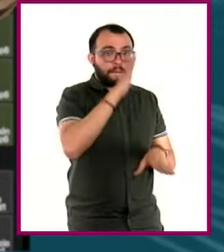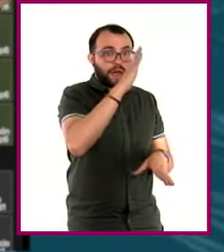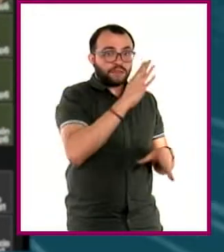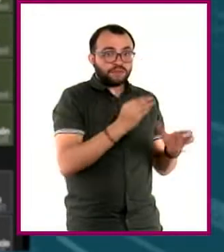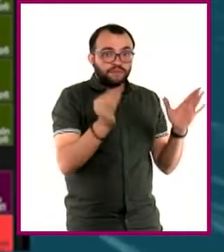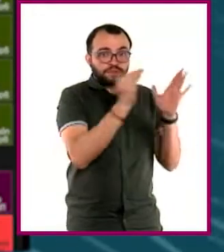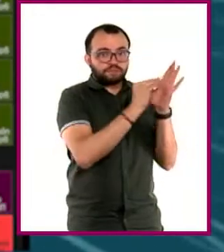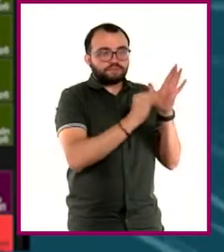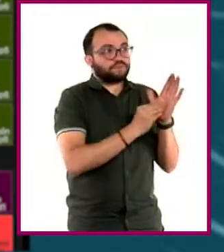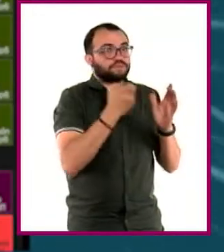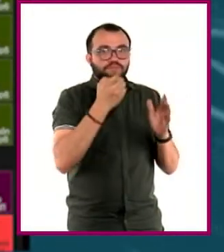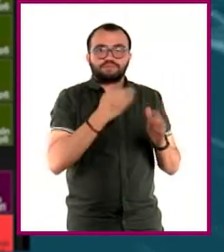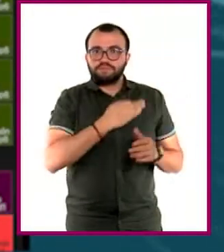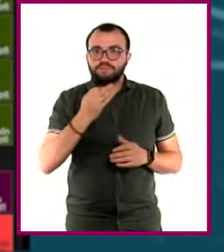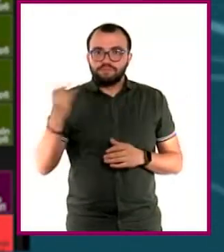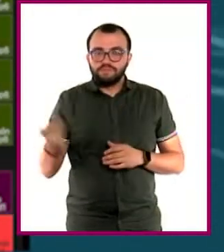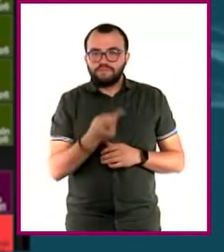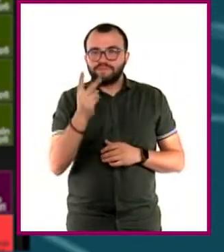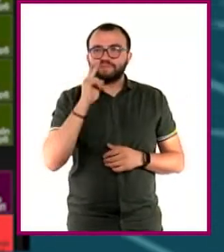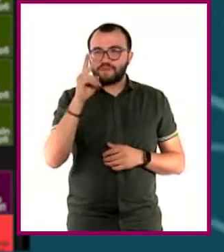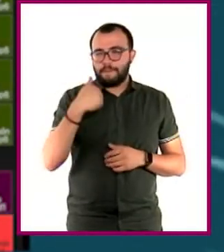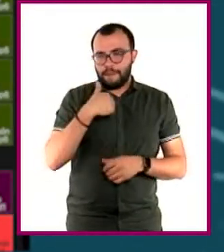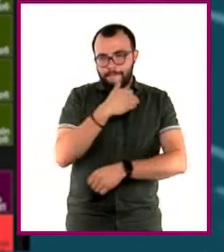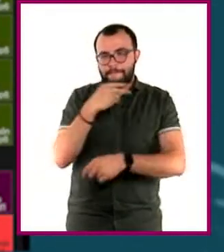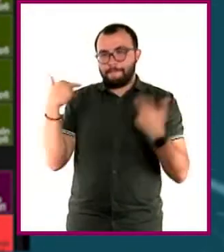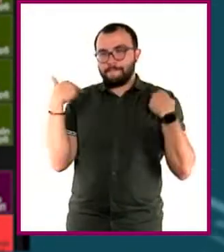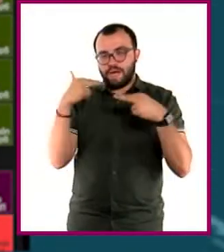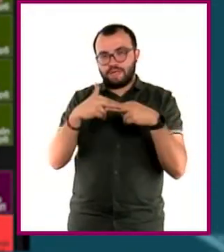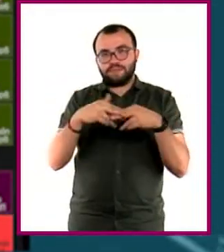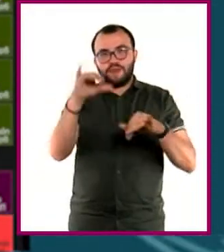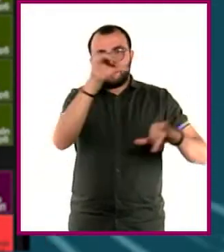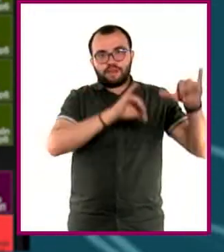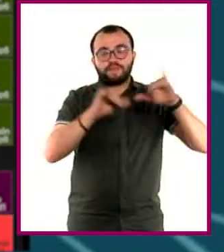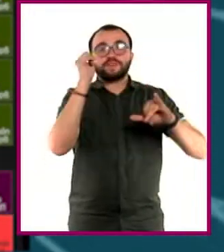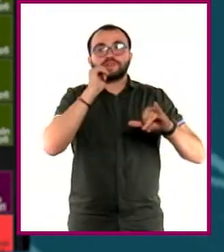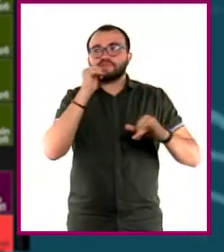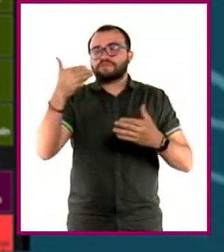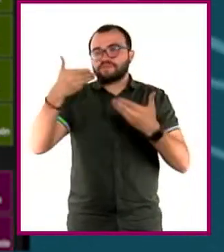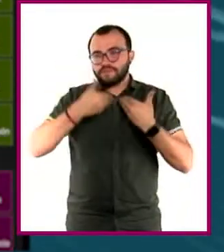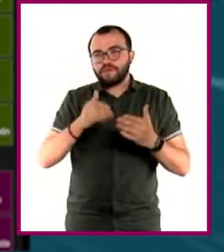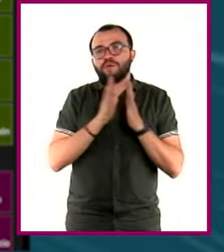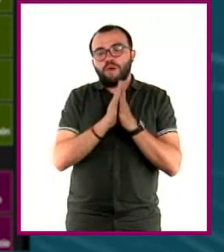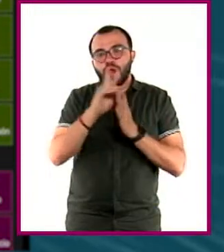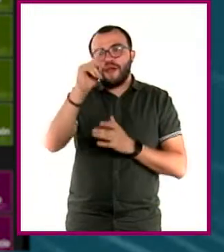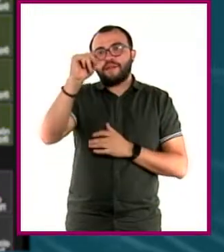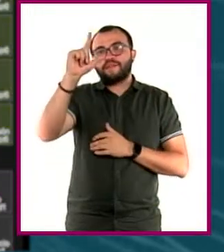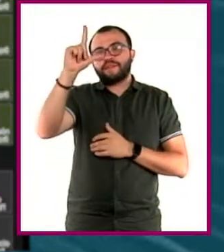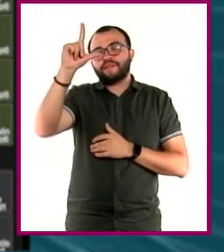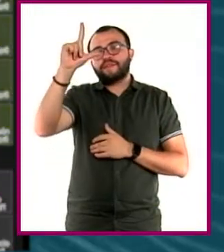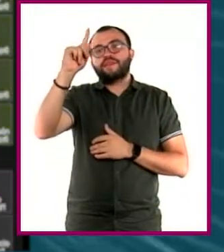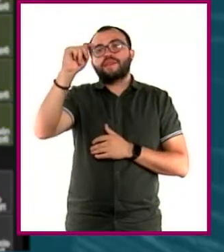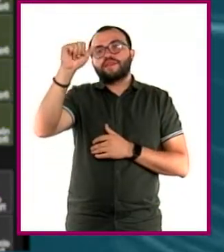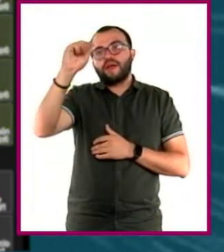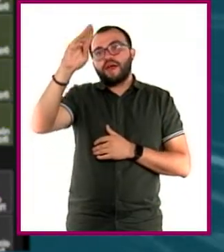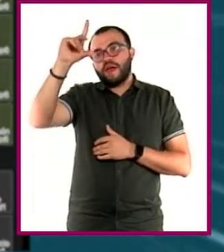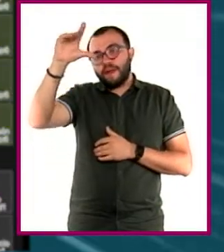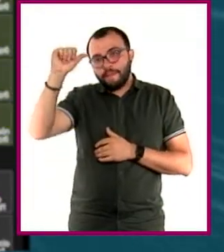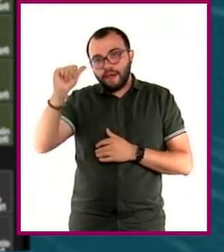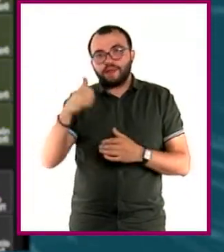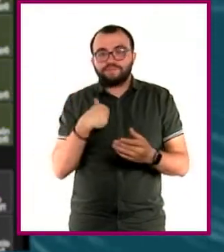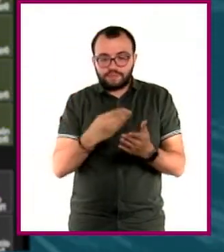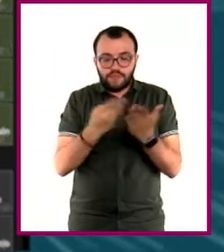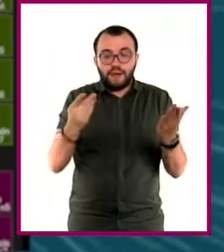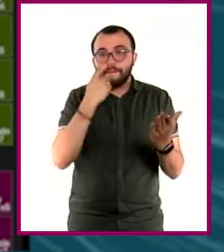preguntas. Fíjate que mi maestra de química siempre nos pedía que tuviéramos una tabla periódica a la mano a la hora de la clase, y con